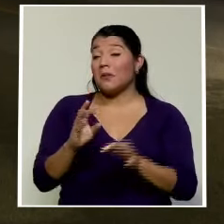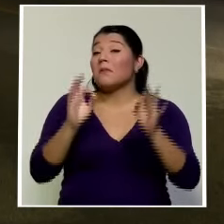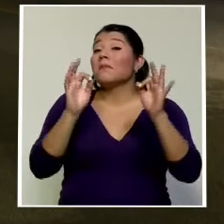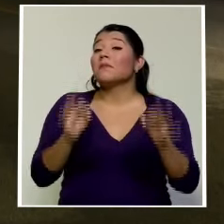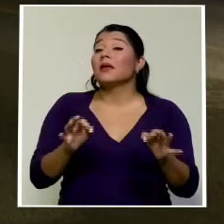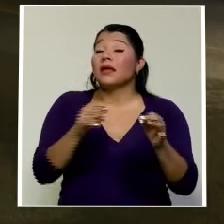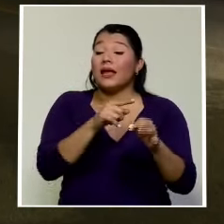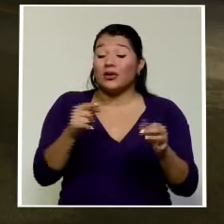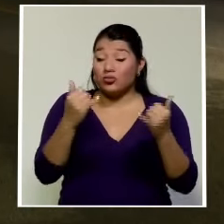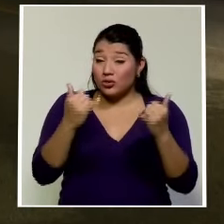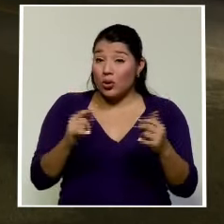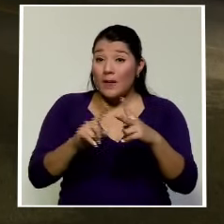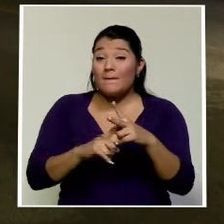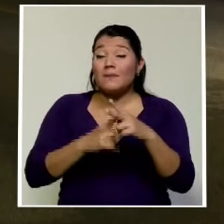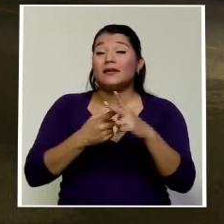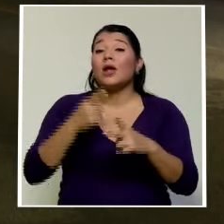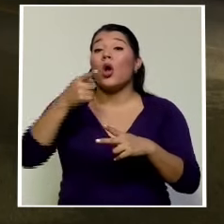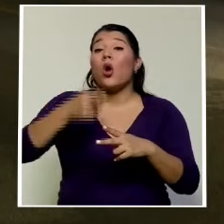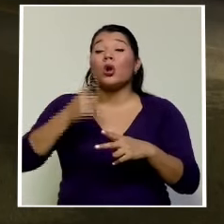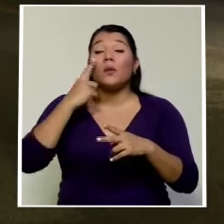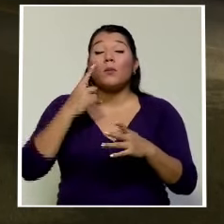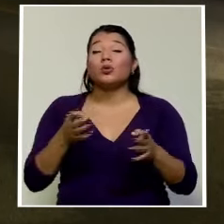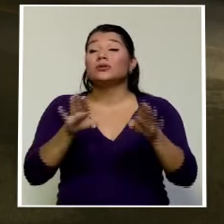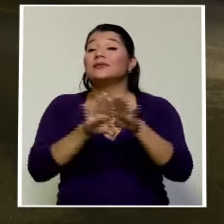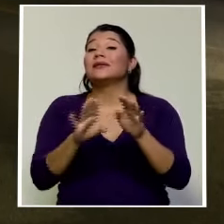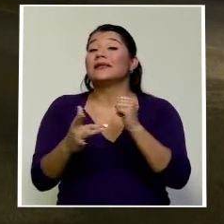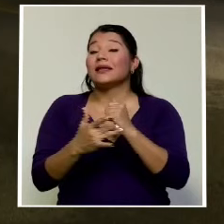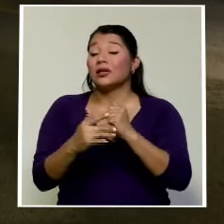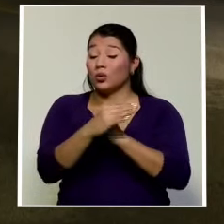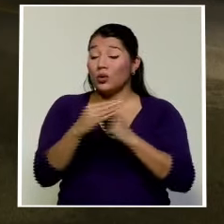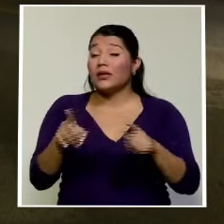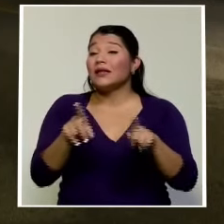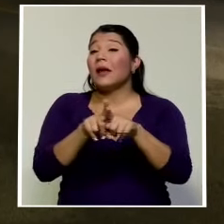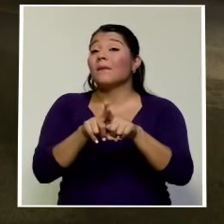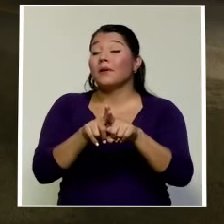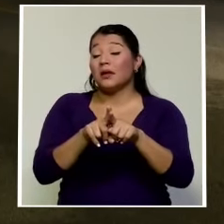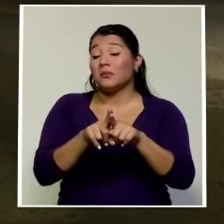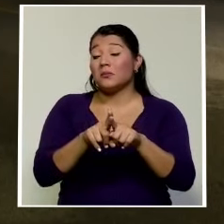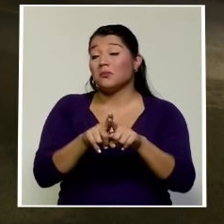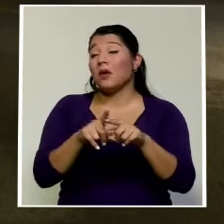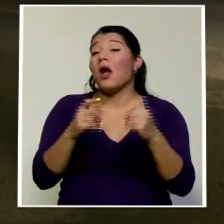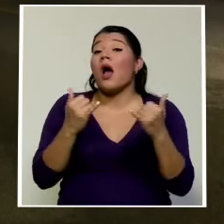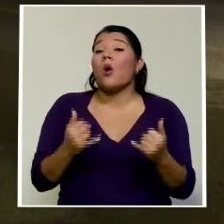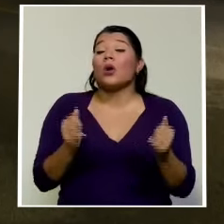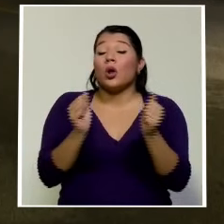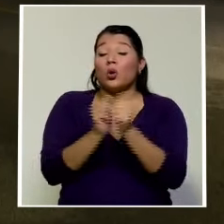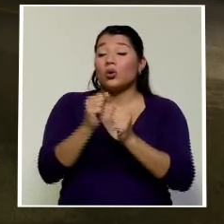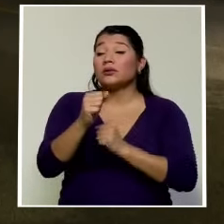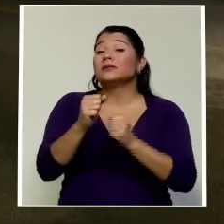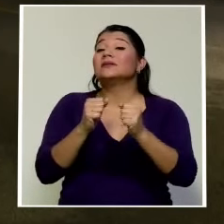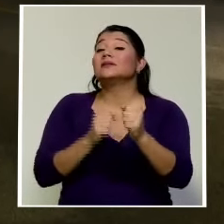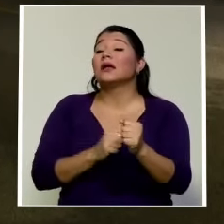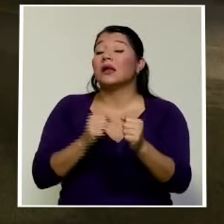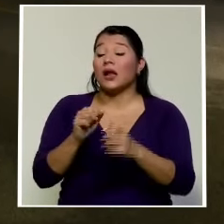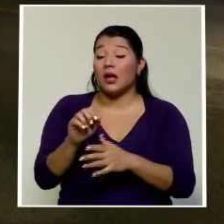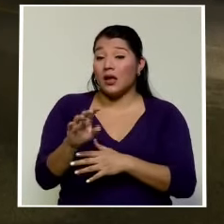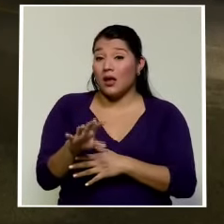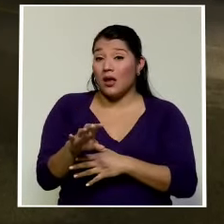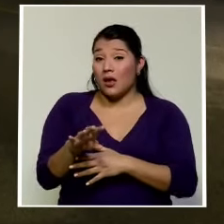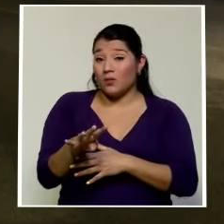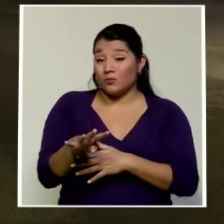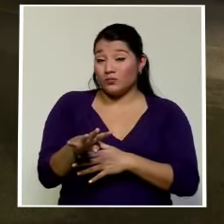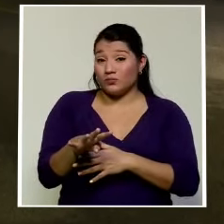la orden de cierre técnico que tenía y además se adhieren a la posición de la Sala Constitucional para ingresar a las